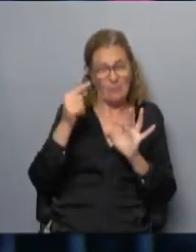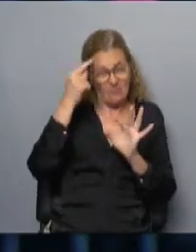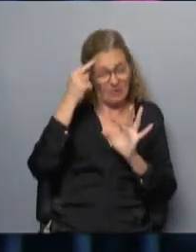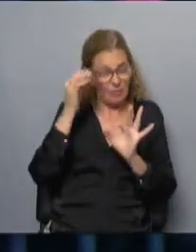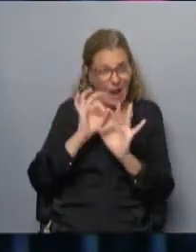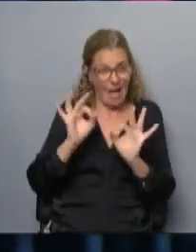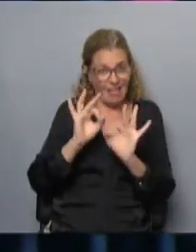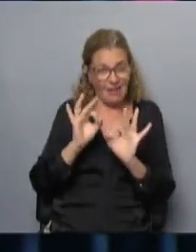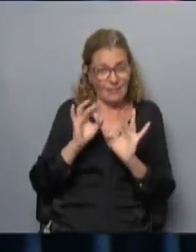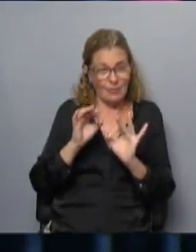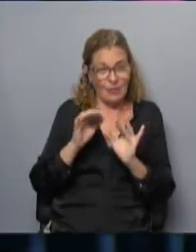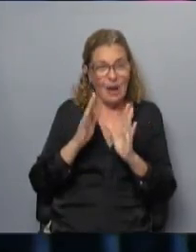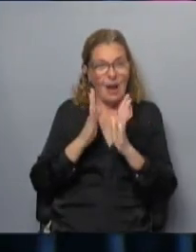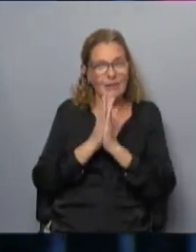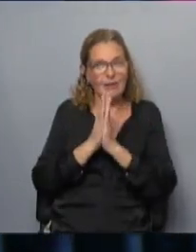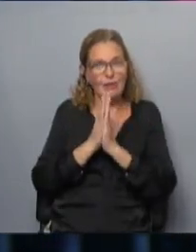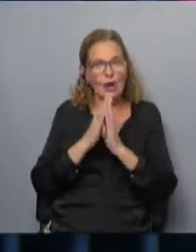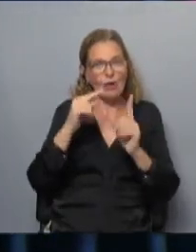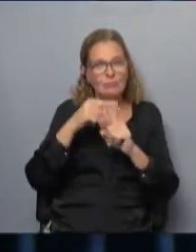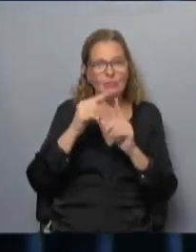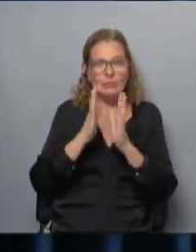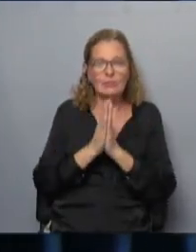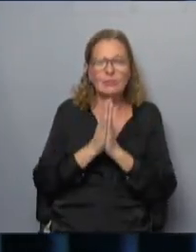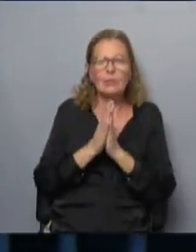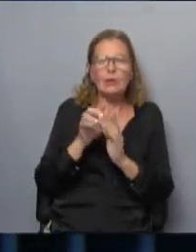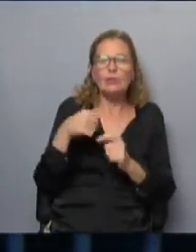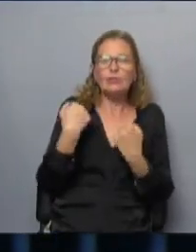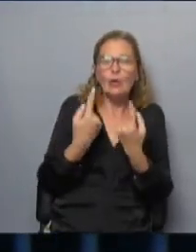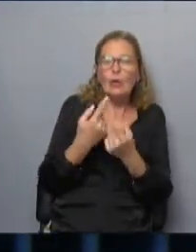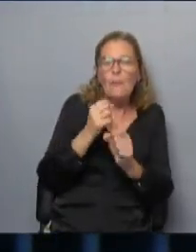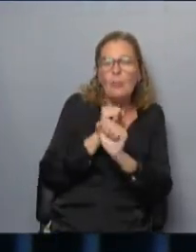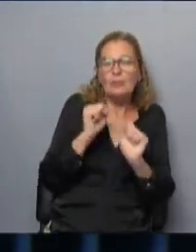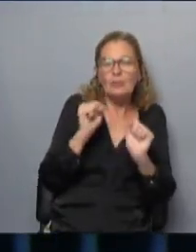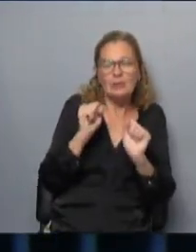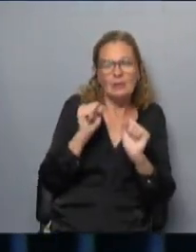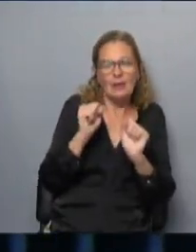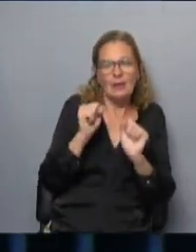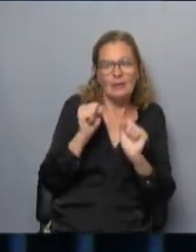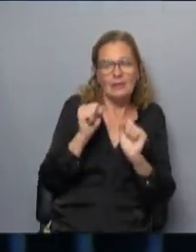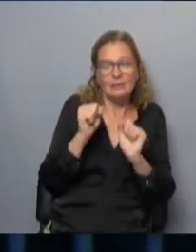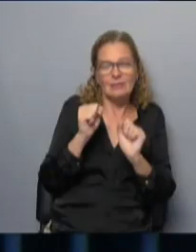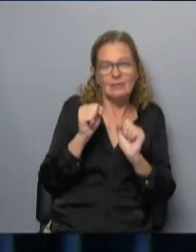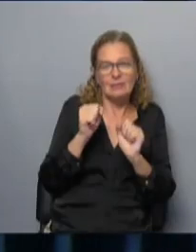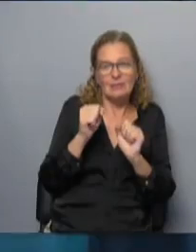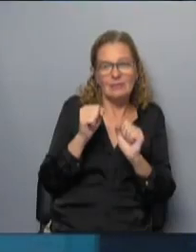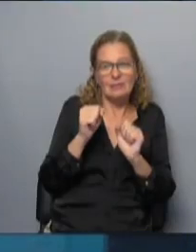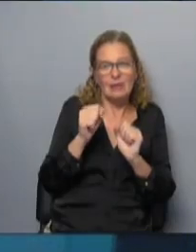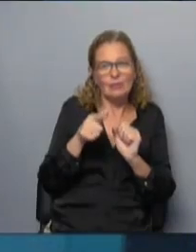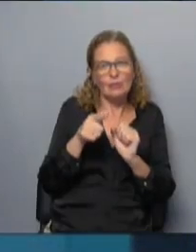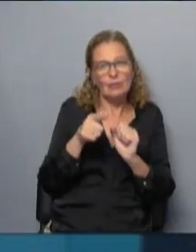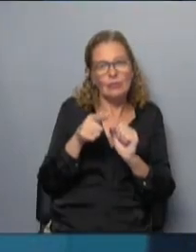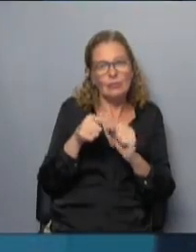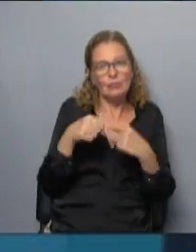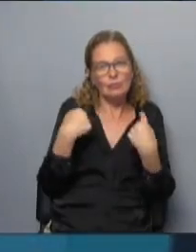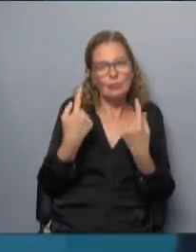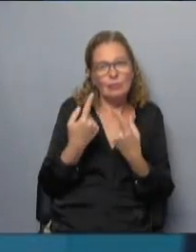la religión decía somos todos pecadores ya que tenemos la posibilidad no desde tener piedad de los